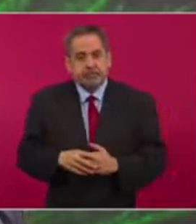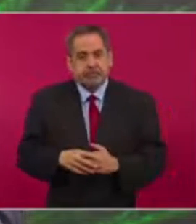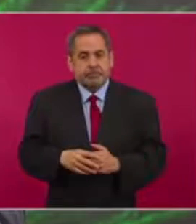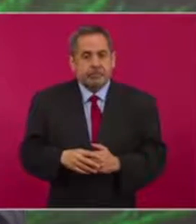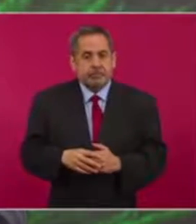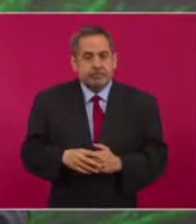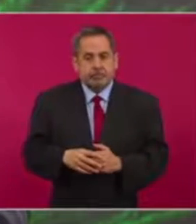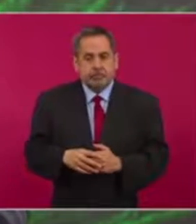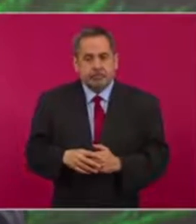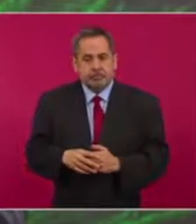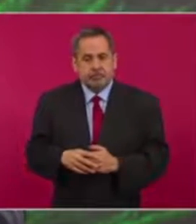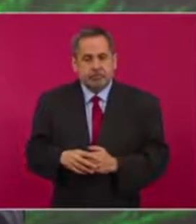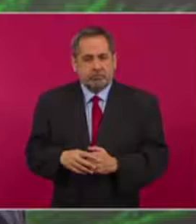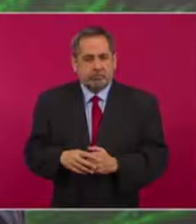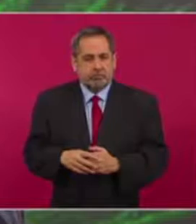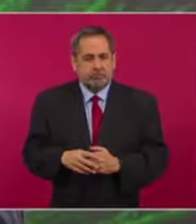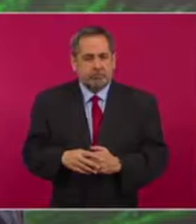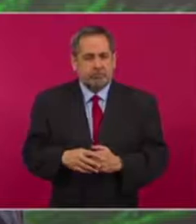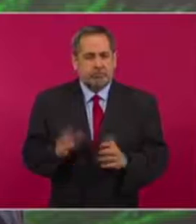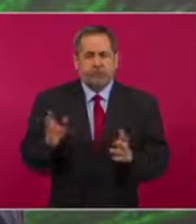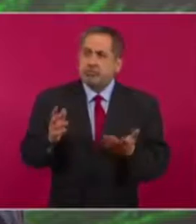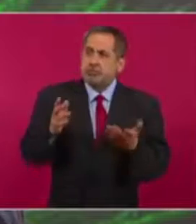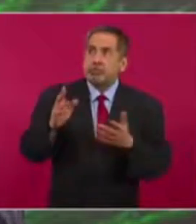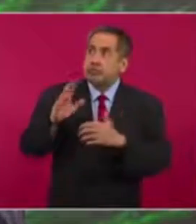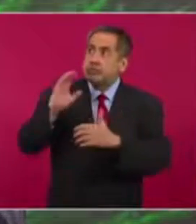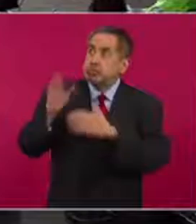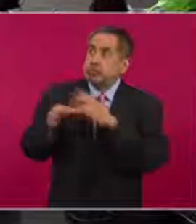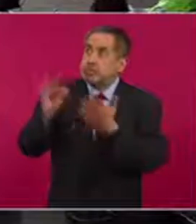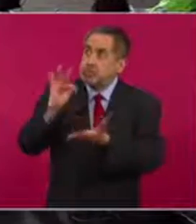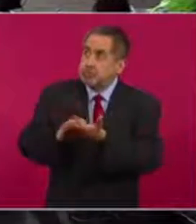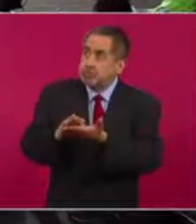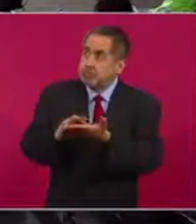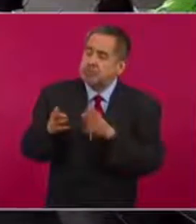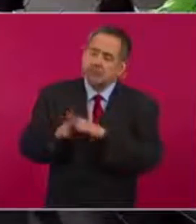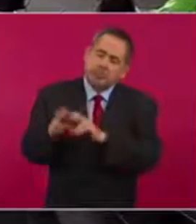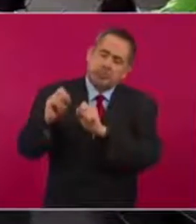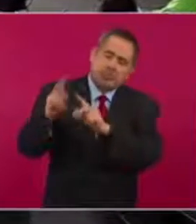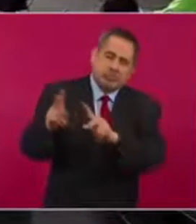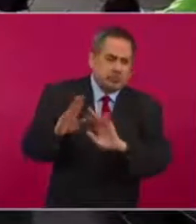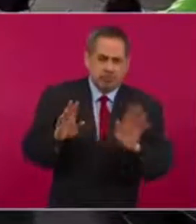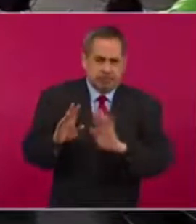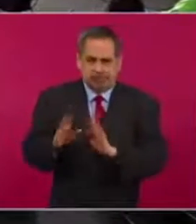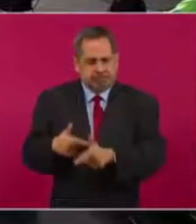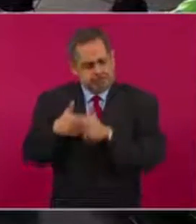No hay que cerrar el expediente, hay que seguir